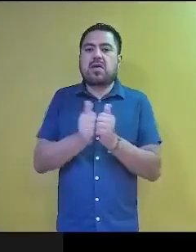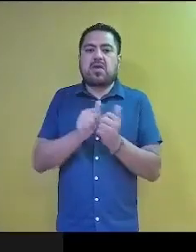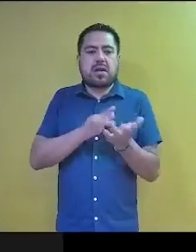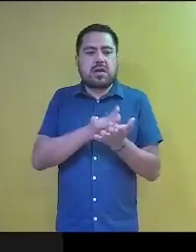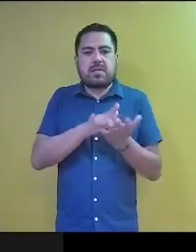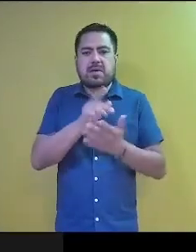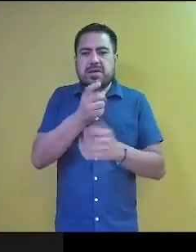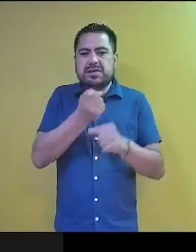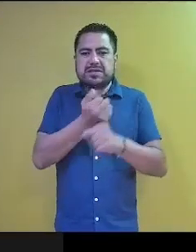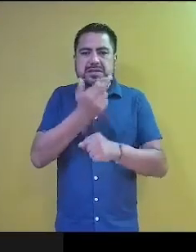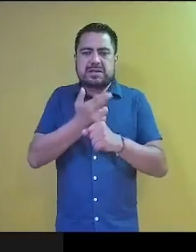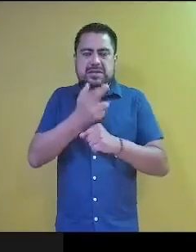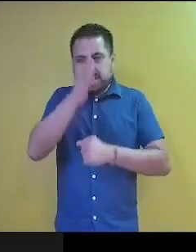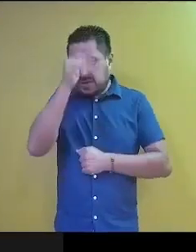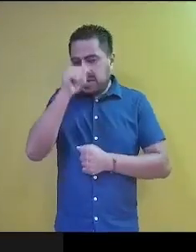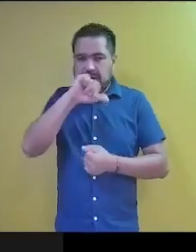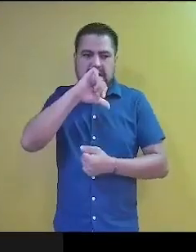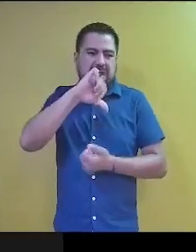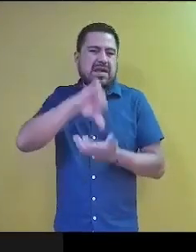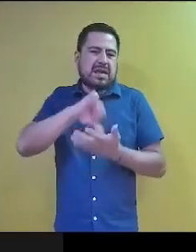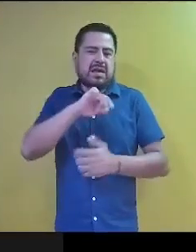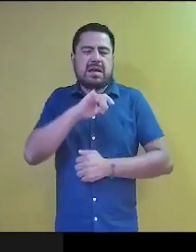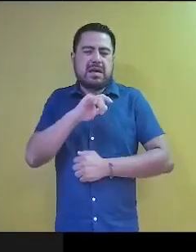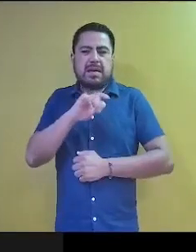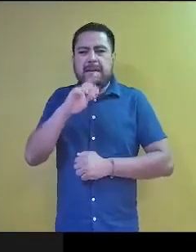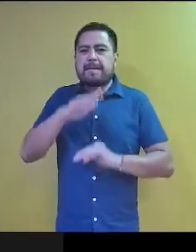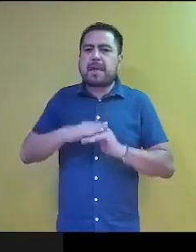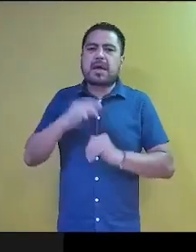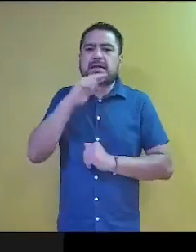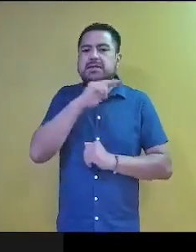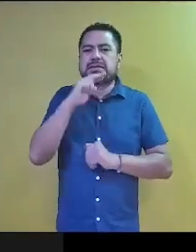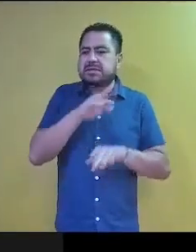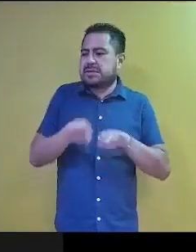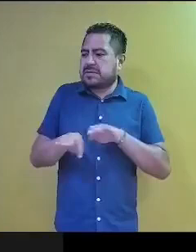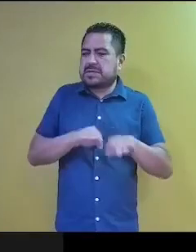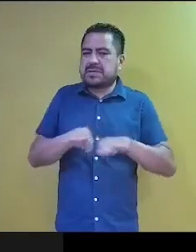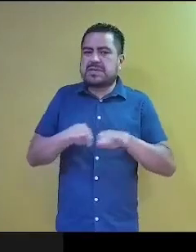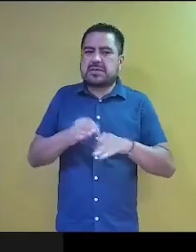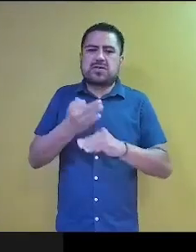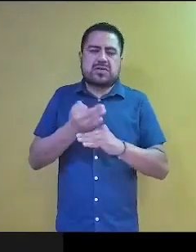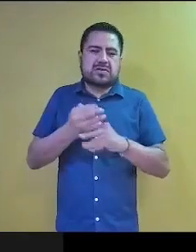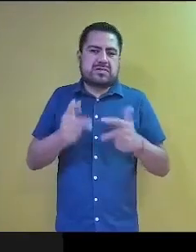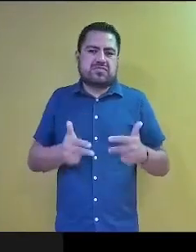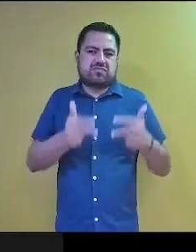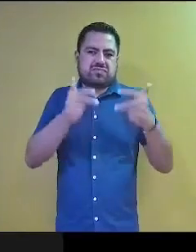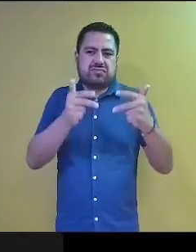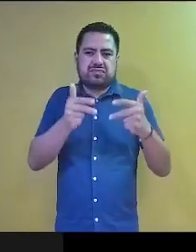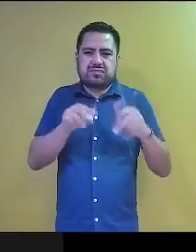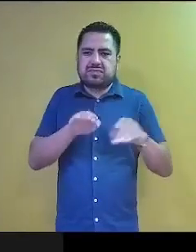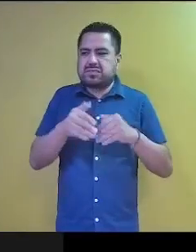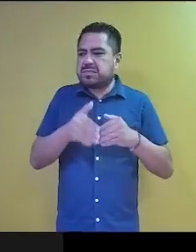secretario general de acuerdos a efecto de agilizar los trabajos de la sesión.